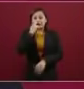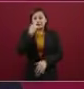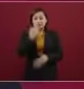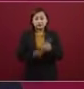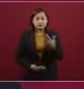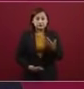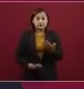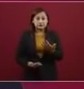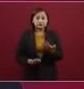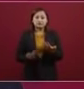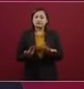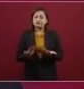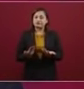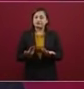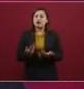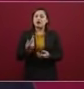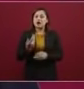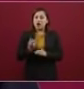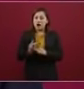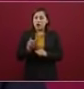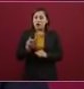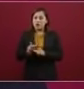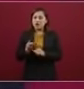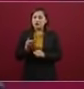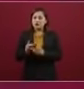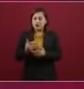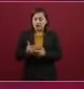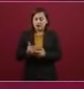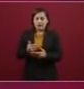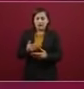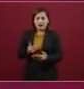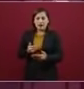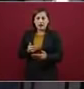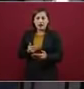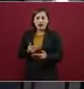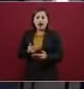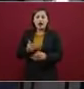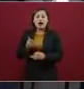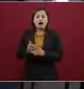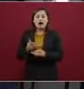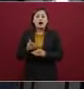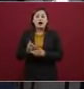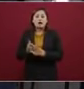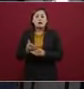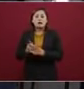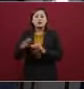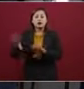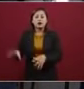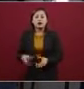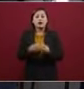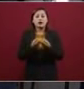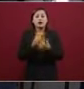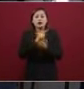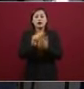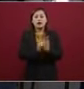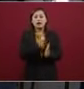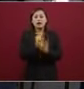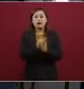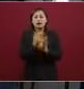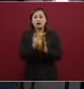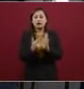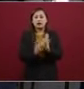una gran previsión que aun cuando no contemos con el paquete de leyes reglamentarias, pero como